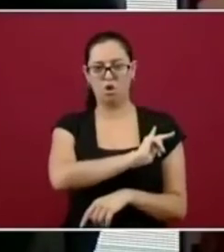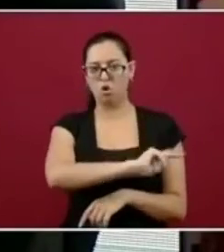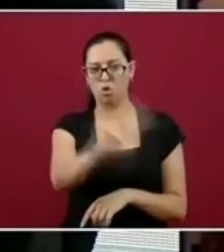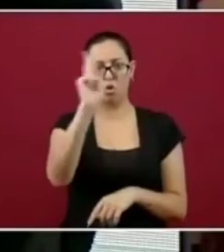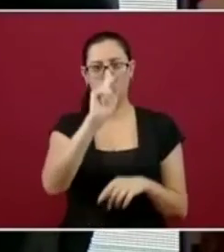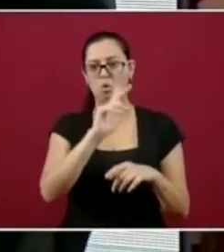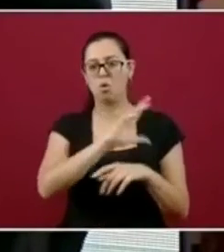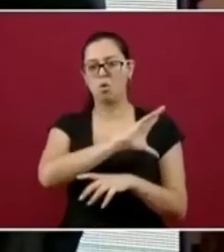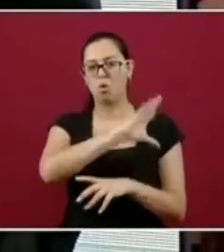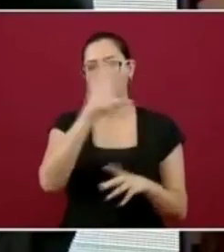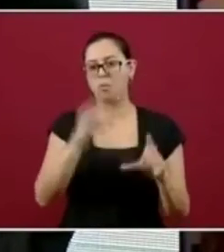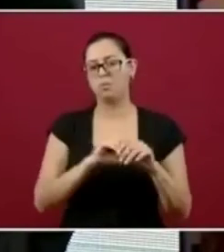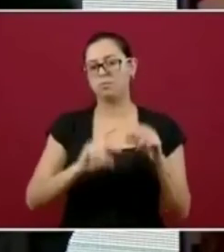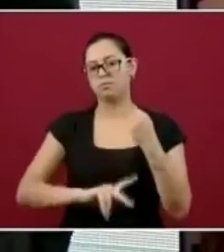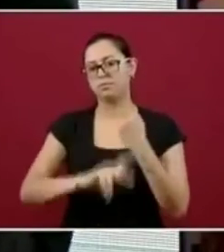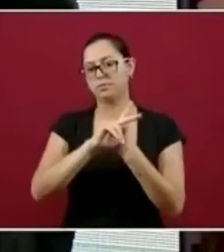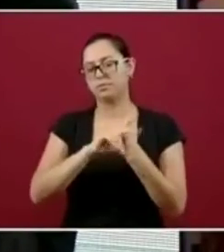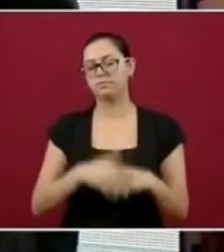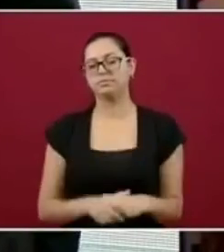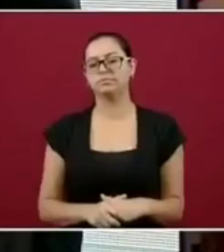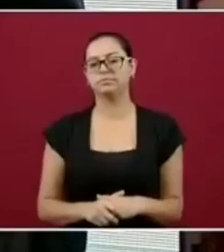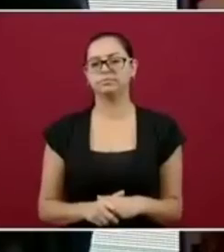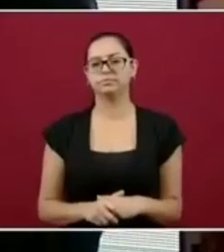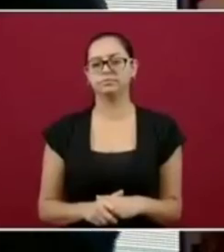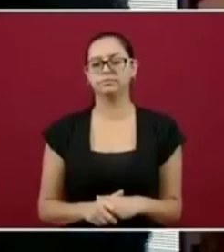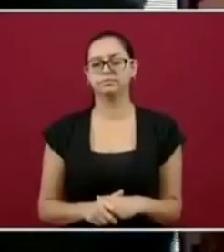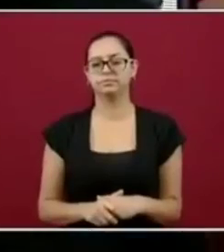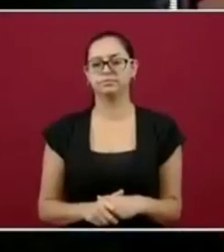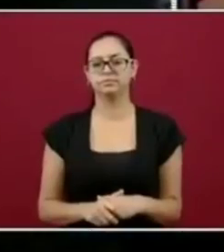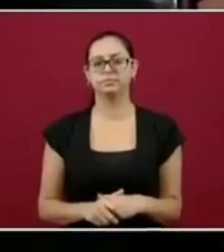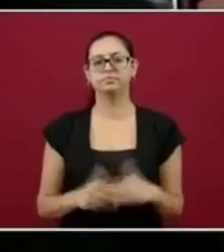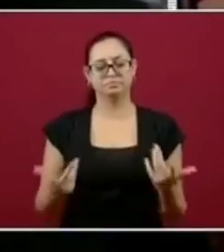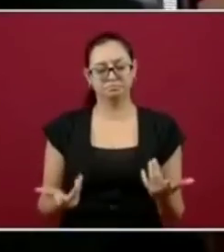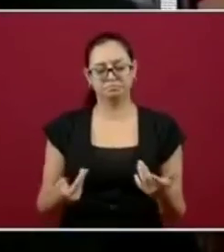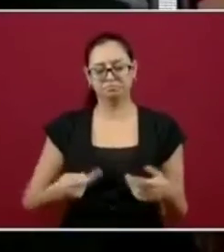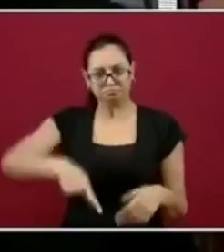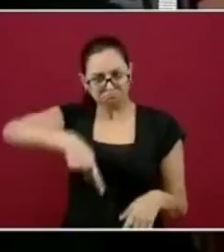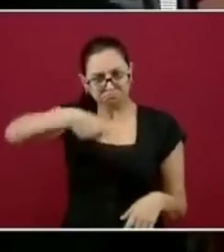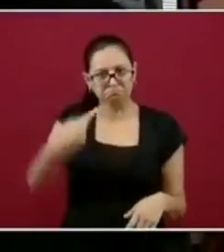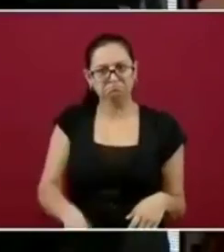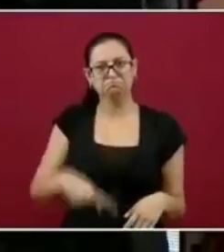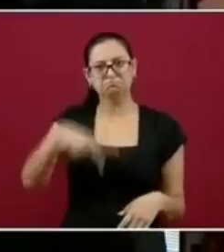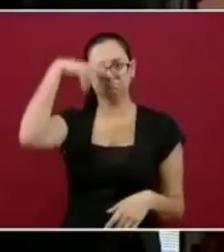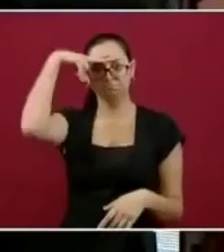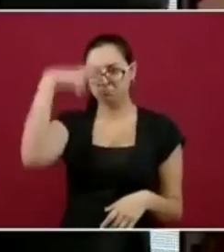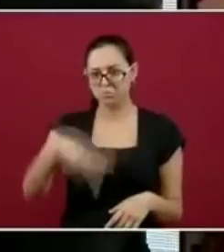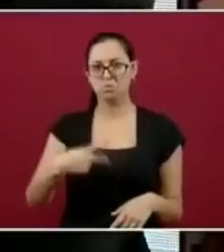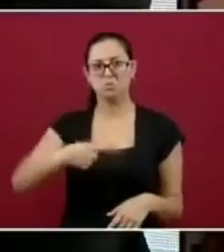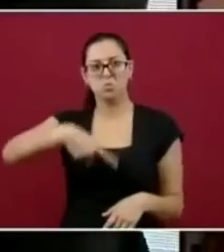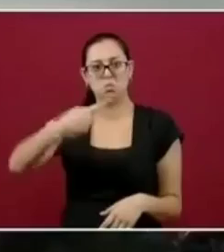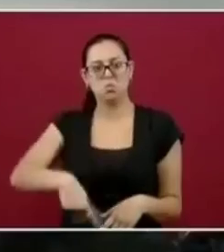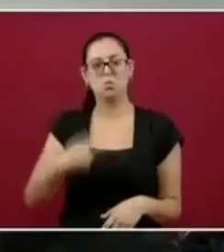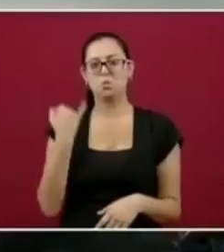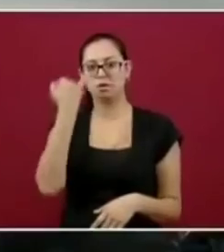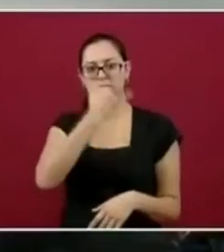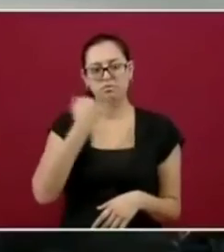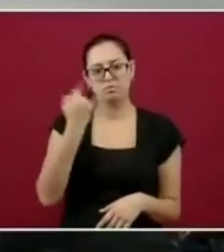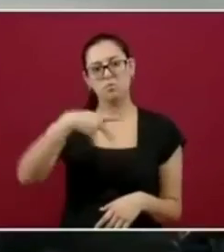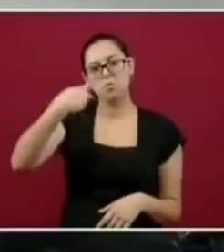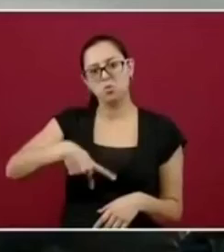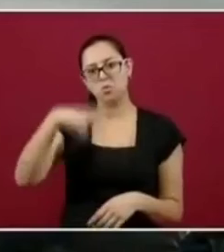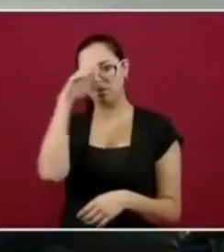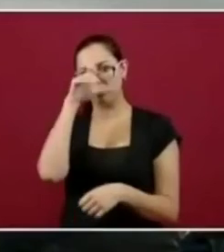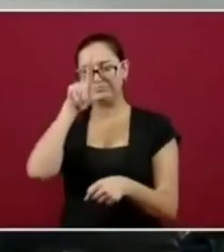Queremos, como ya dije, defender la civilización mexicana, nuestra lengua y la cultura. Vamos